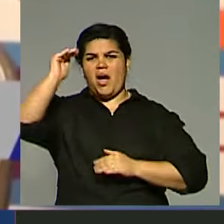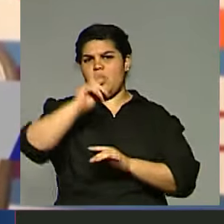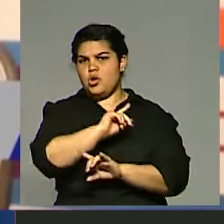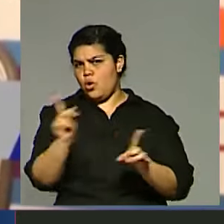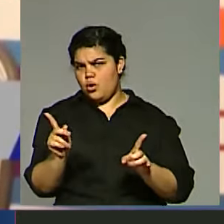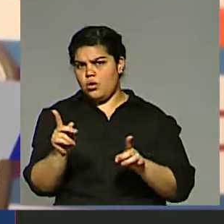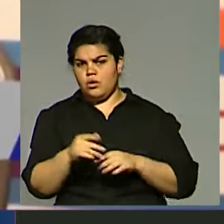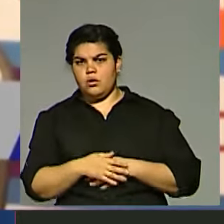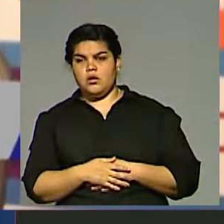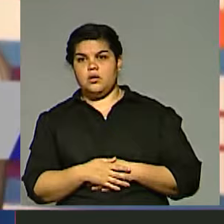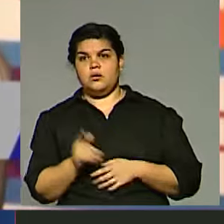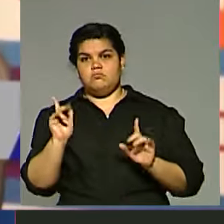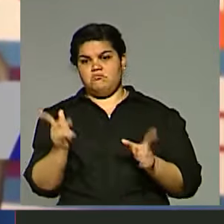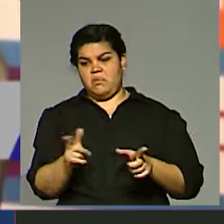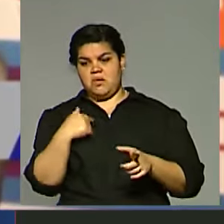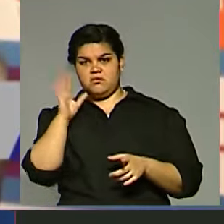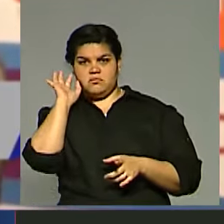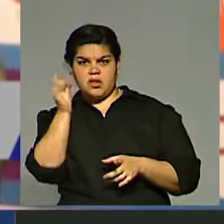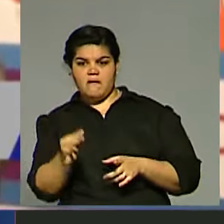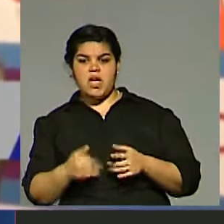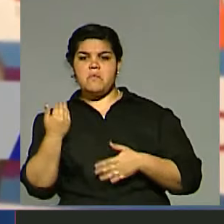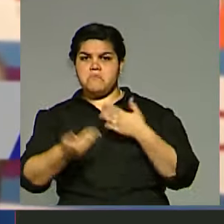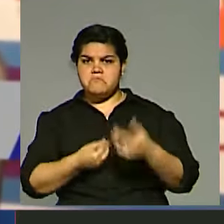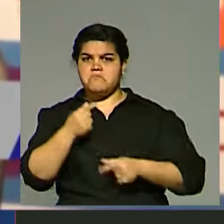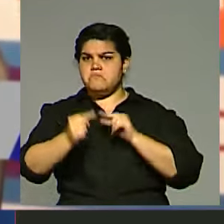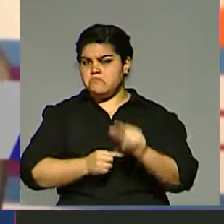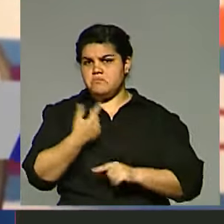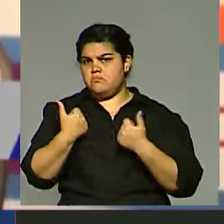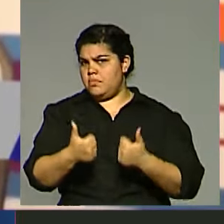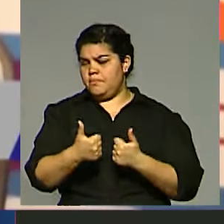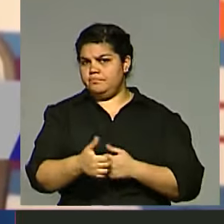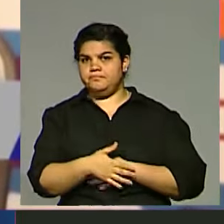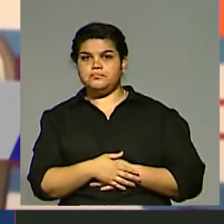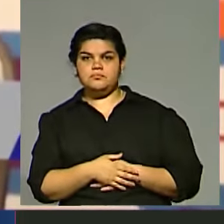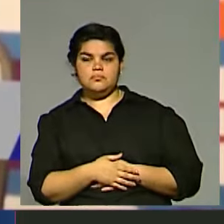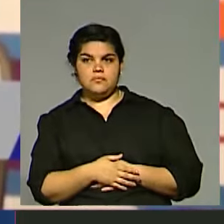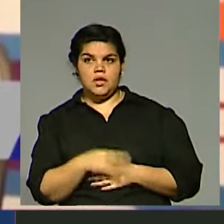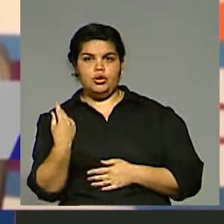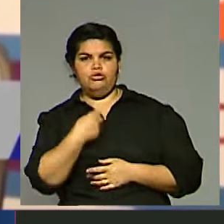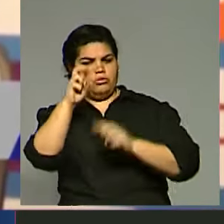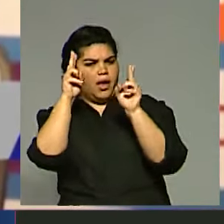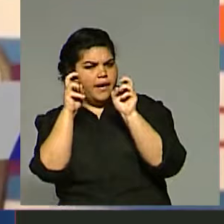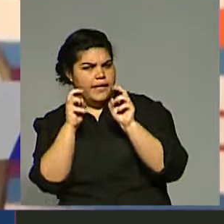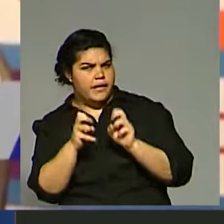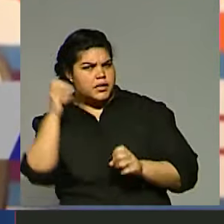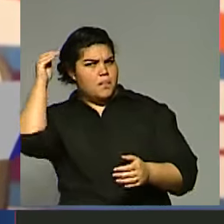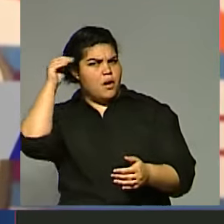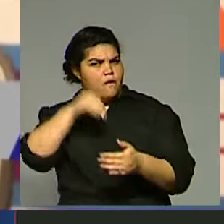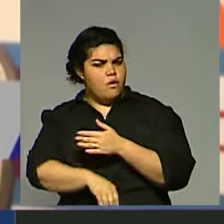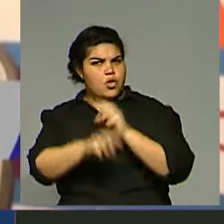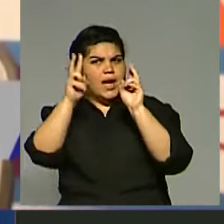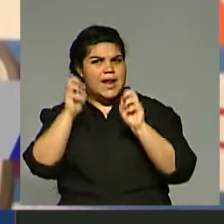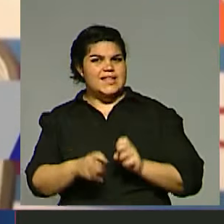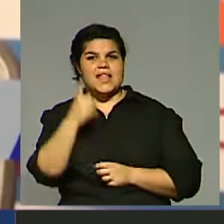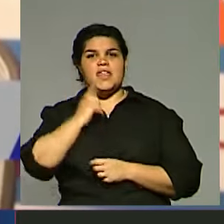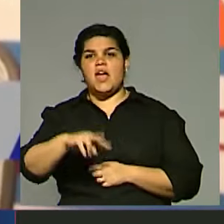O sea, que eso también te da un parámetro de que se vienen haciendo las cosas bien. Si nos dejamos llevar y hacemos análisis solamente sobre lo que fue la noche del